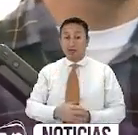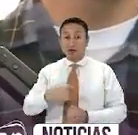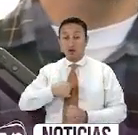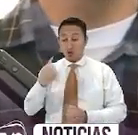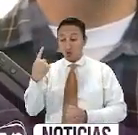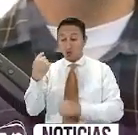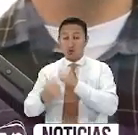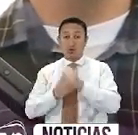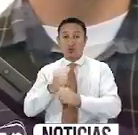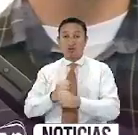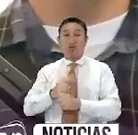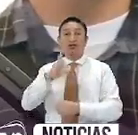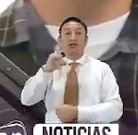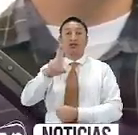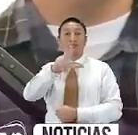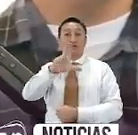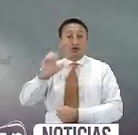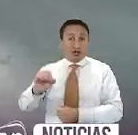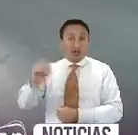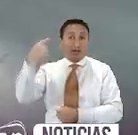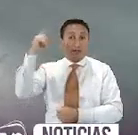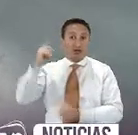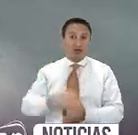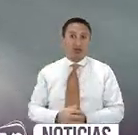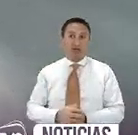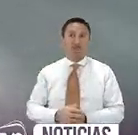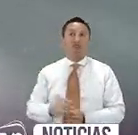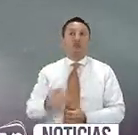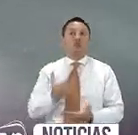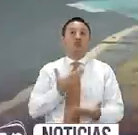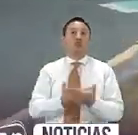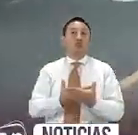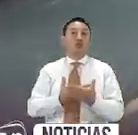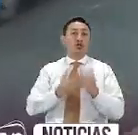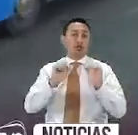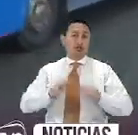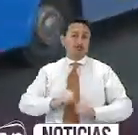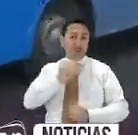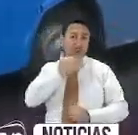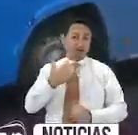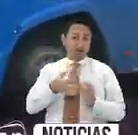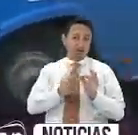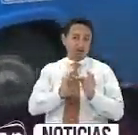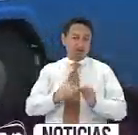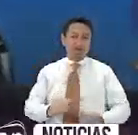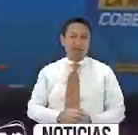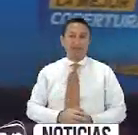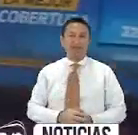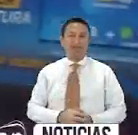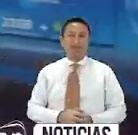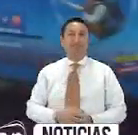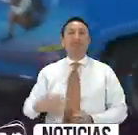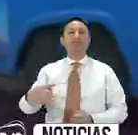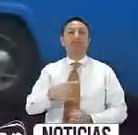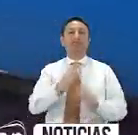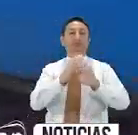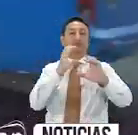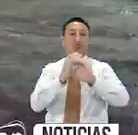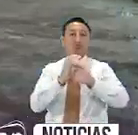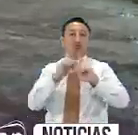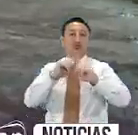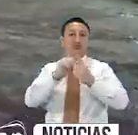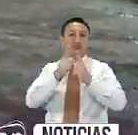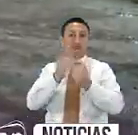nuestro se han invertido 730 millones de dólares. Entre las propuestas para mejorar la movilidad nos encontramos con la reorganización de rutas y